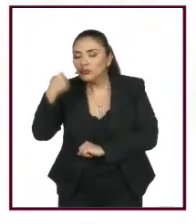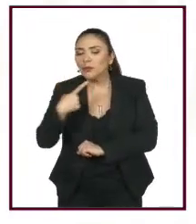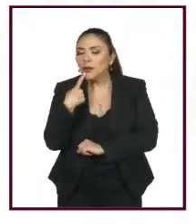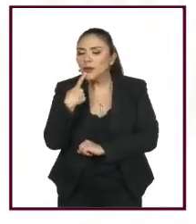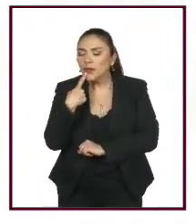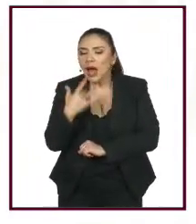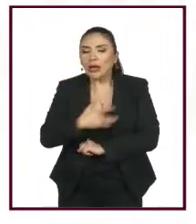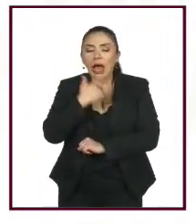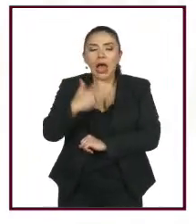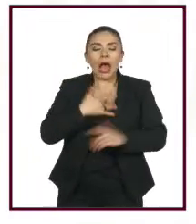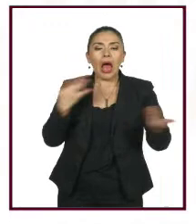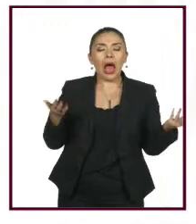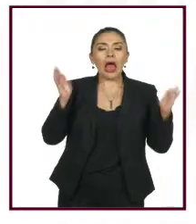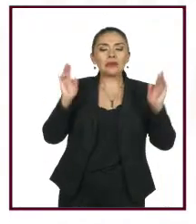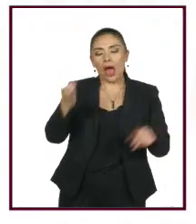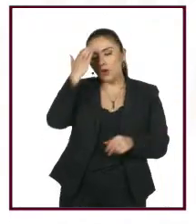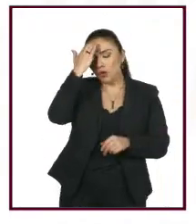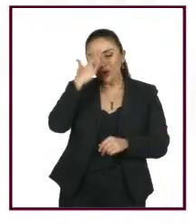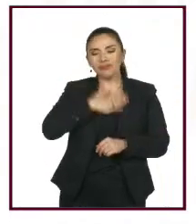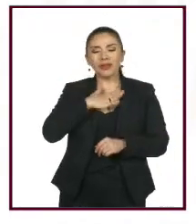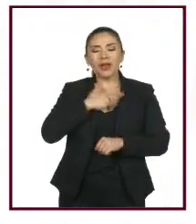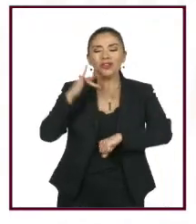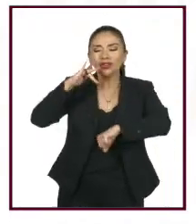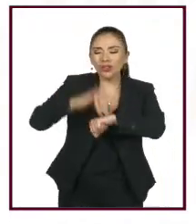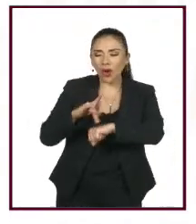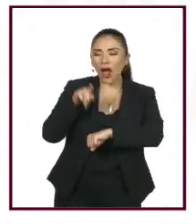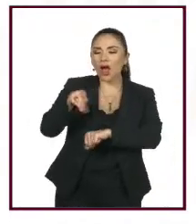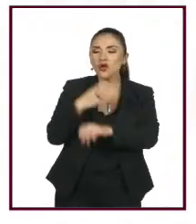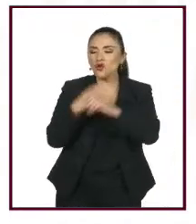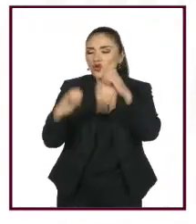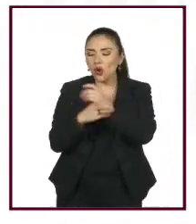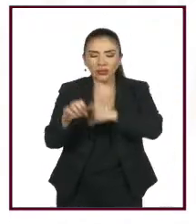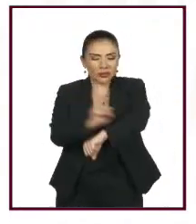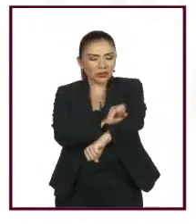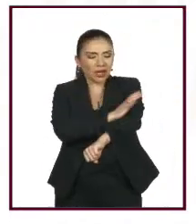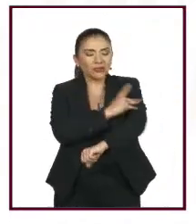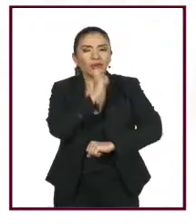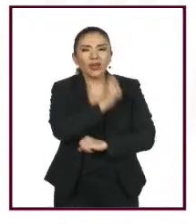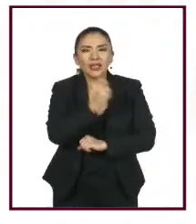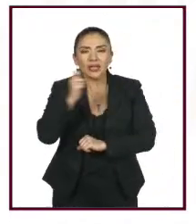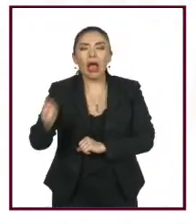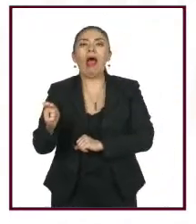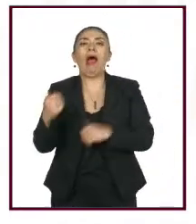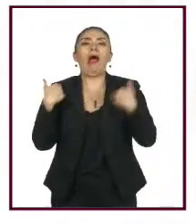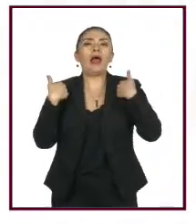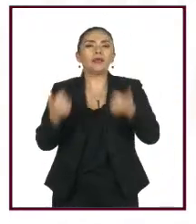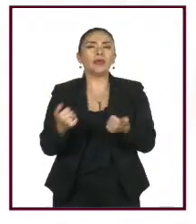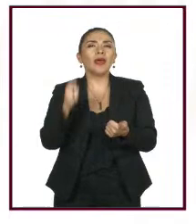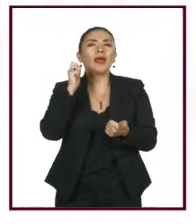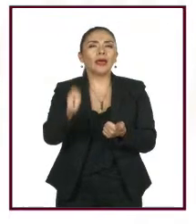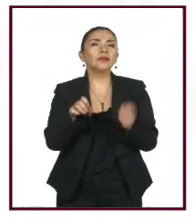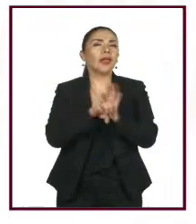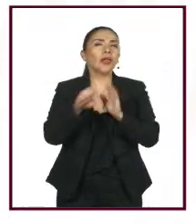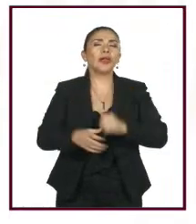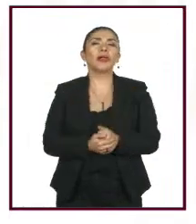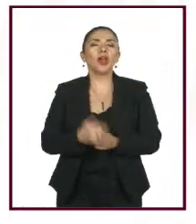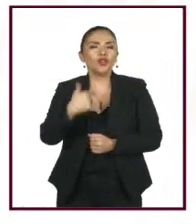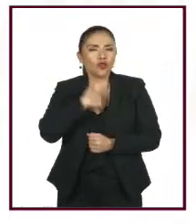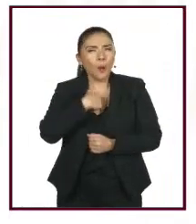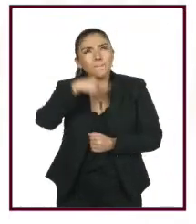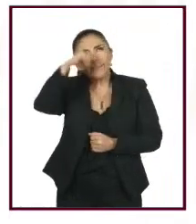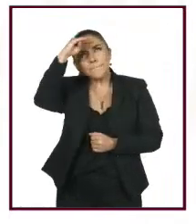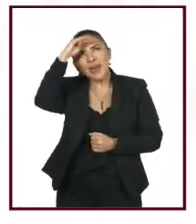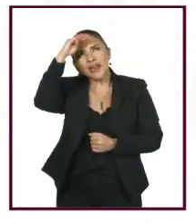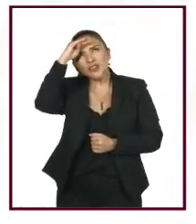que es hacernos conscientes de nuestras sensaciones. Interpretar también, que tiene que ver con el yo